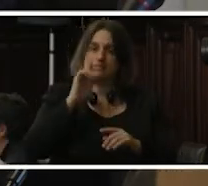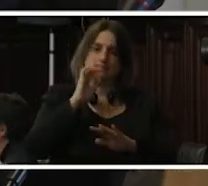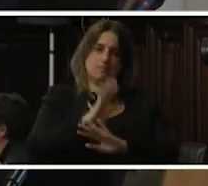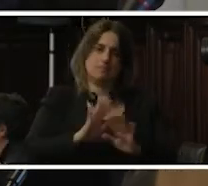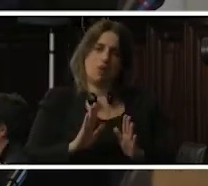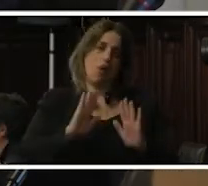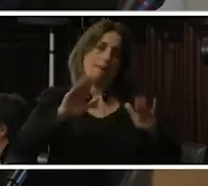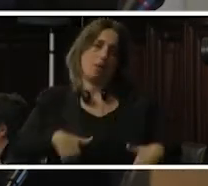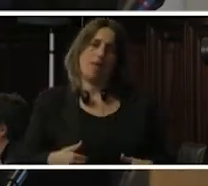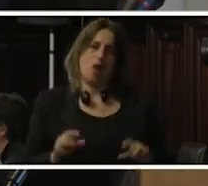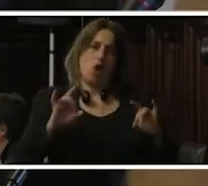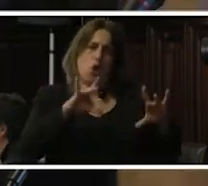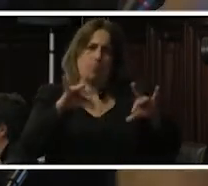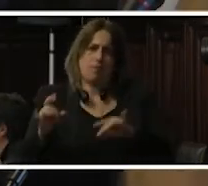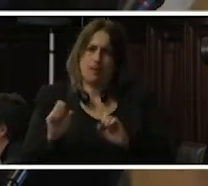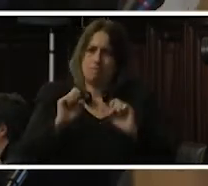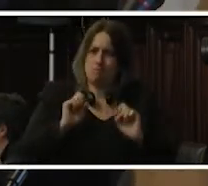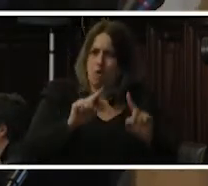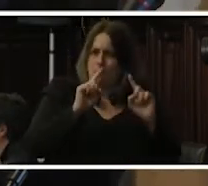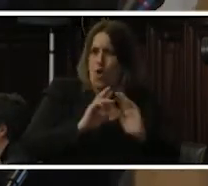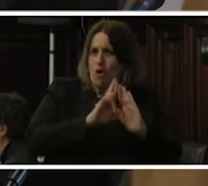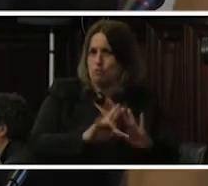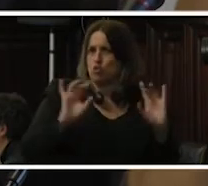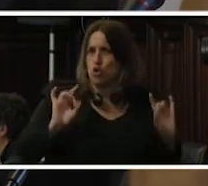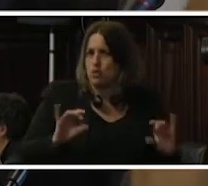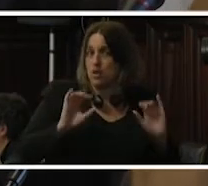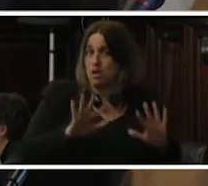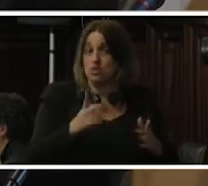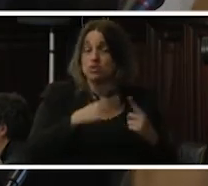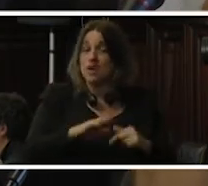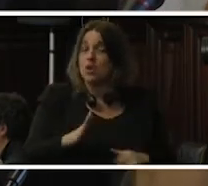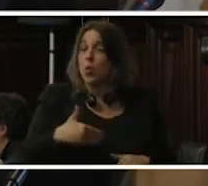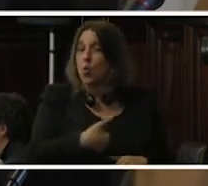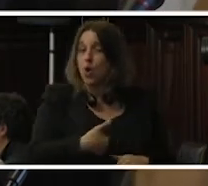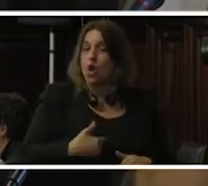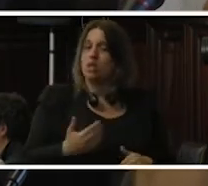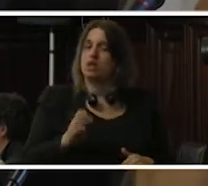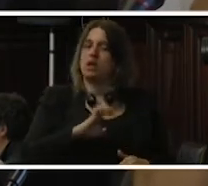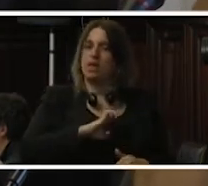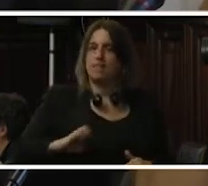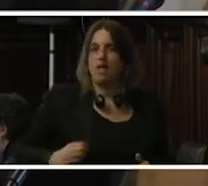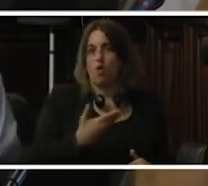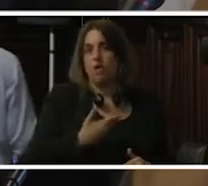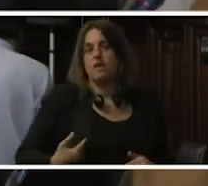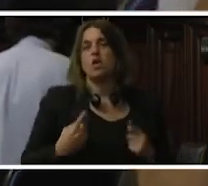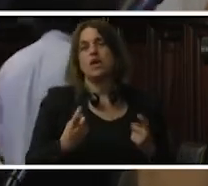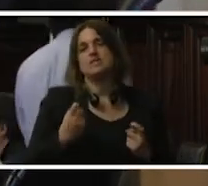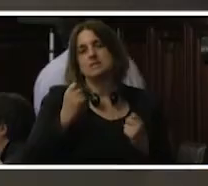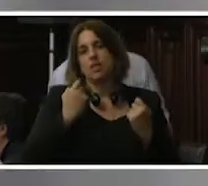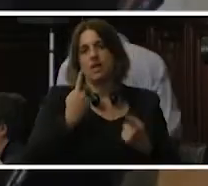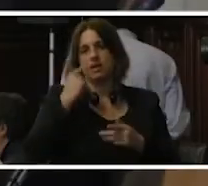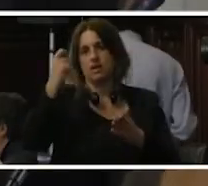o contaminar recursos que usan estos pueblos indígenas. Allí el rol del Estado tiene que ser activo para garantizar esta protección y el respeto a